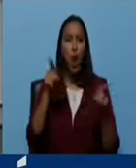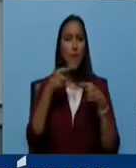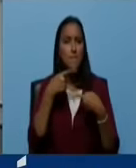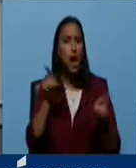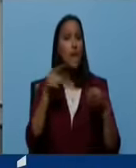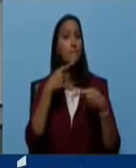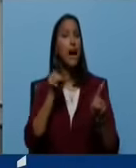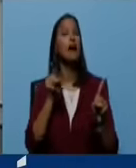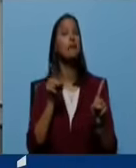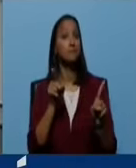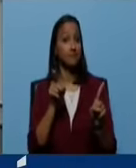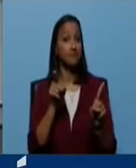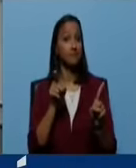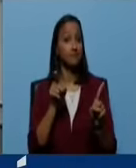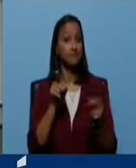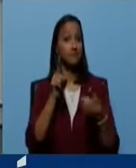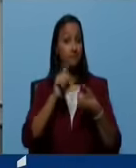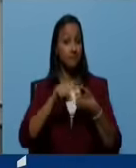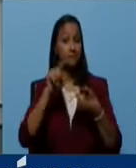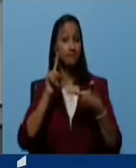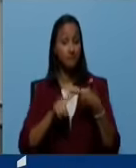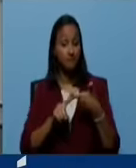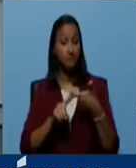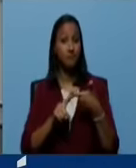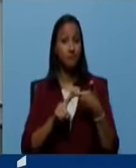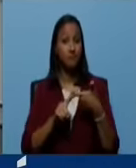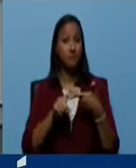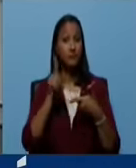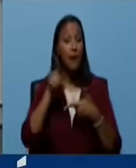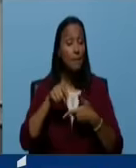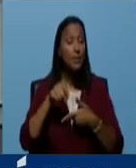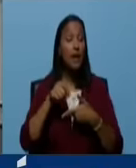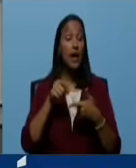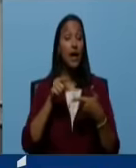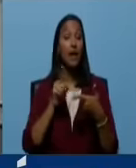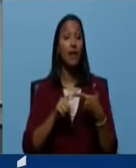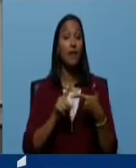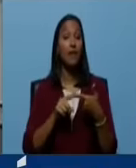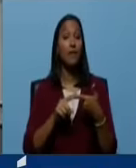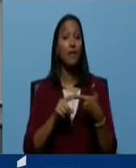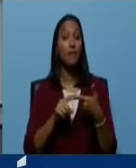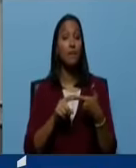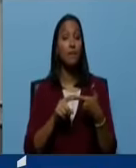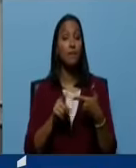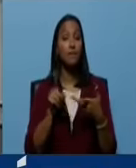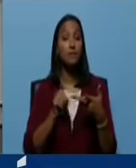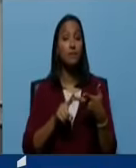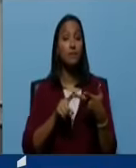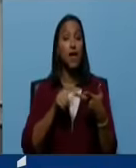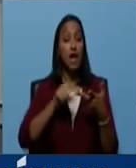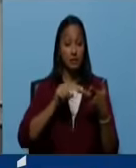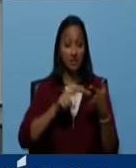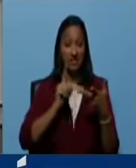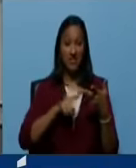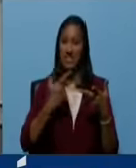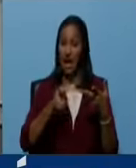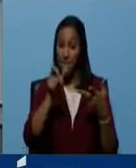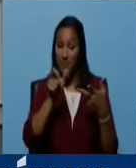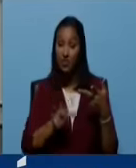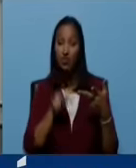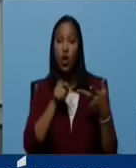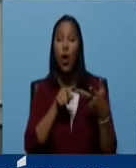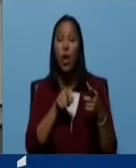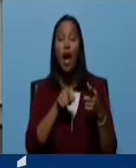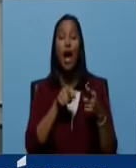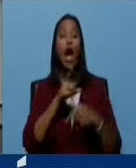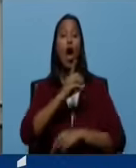Entonces se hace evidente la contumaz conducta de González Urrutia al no